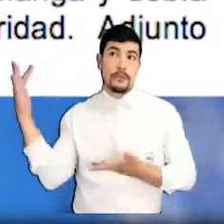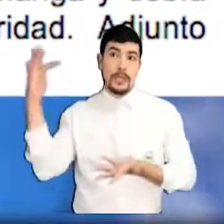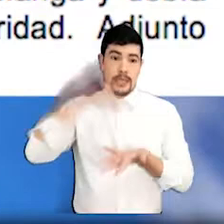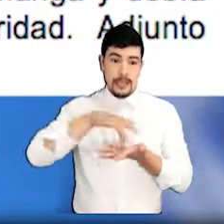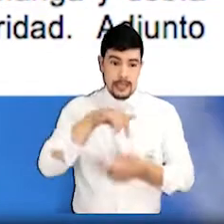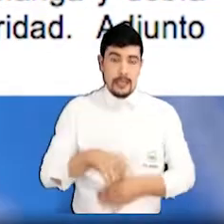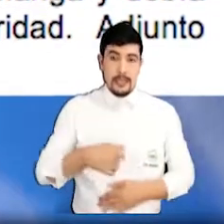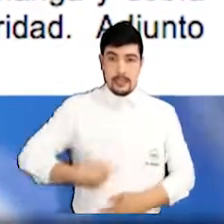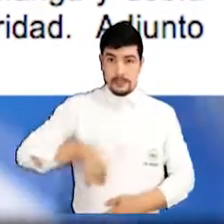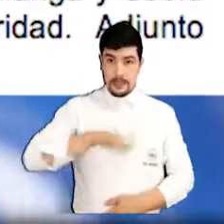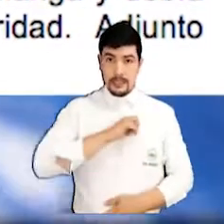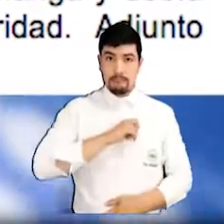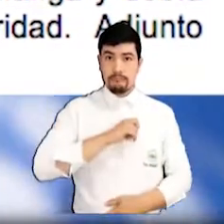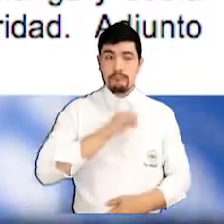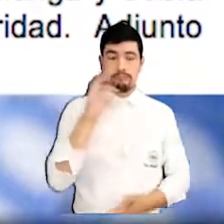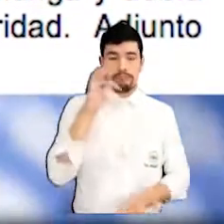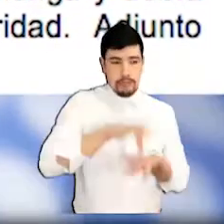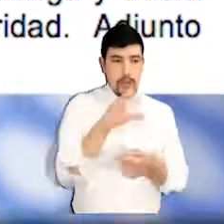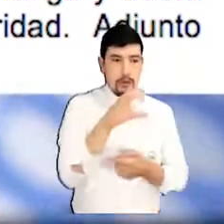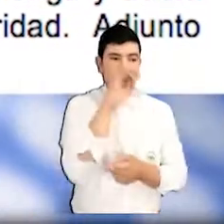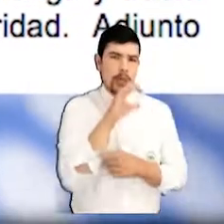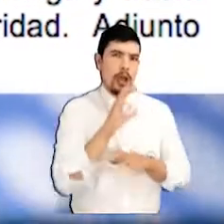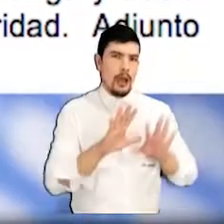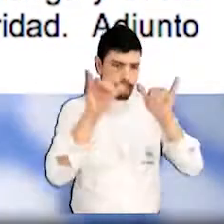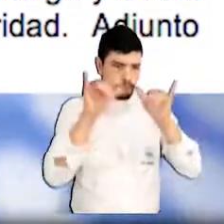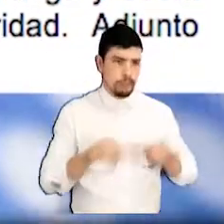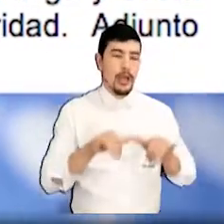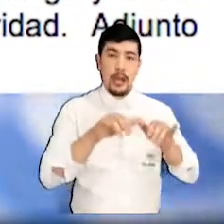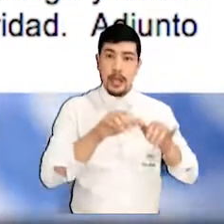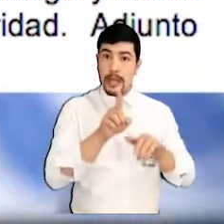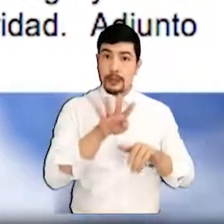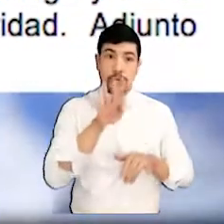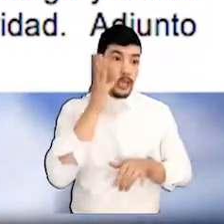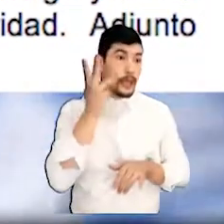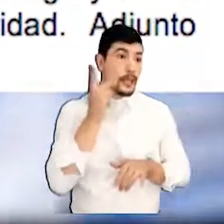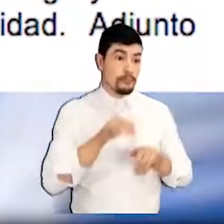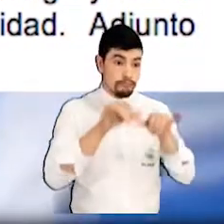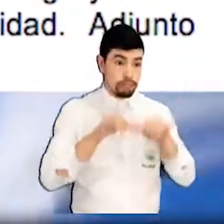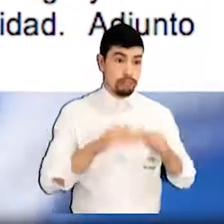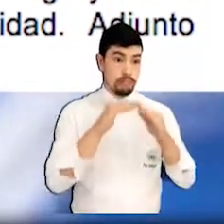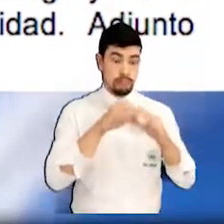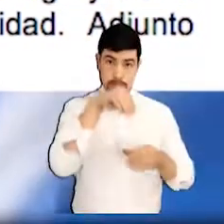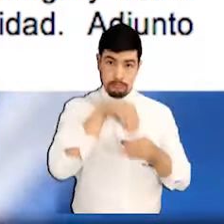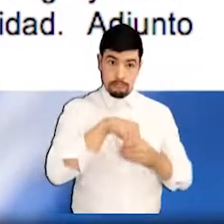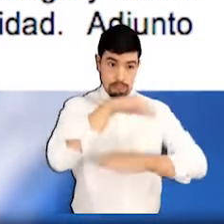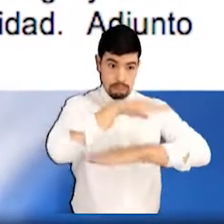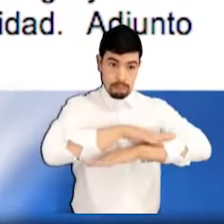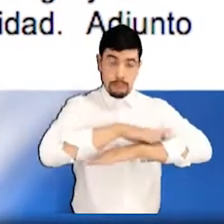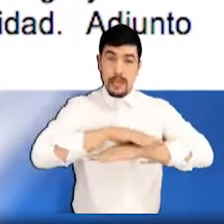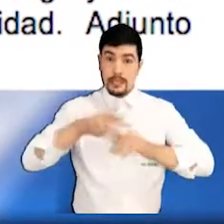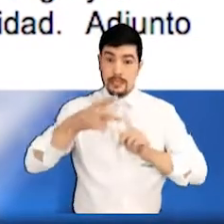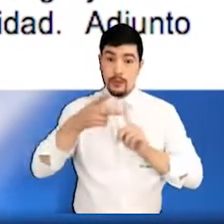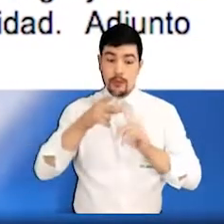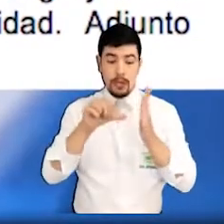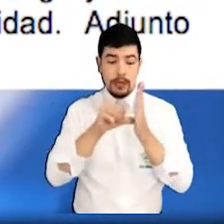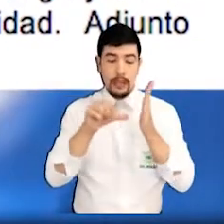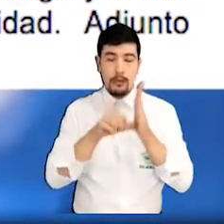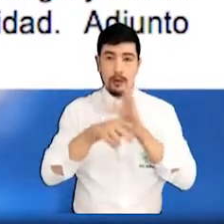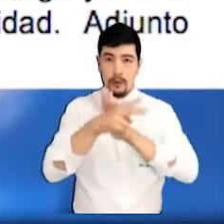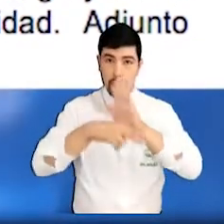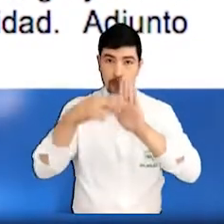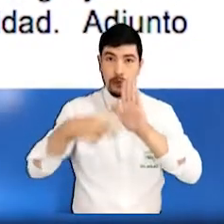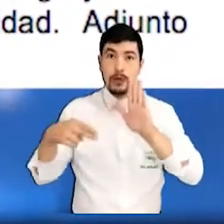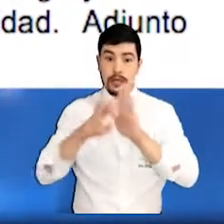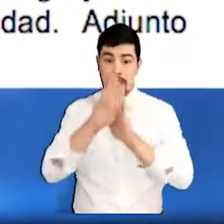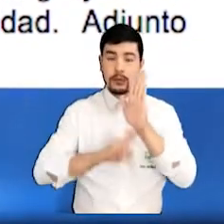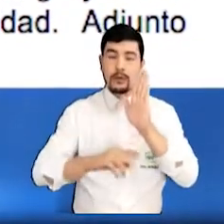resolución 385 de 12 de marzo de 2020 del Ministerio de Salud y Protección Social, que dispone: para los viajeros que tengan su residencia en el